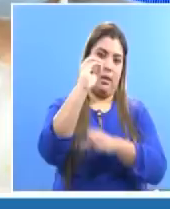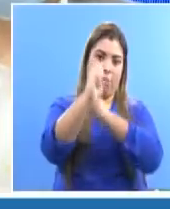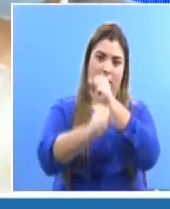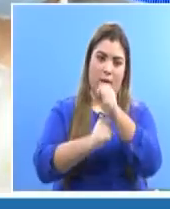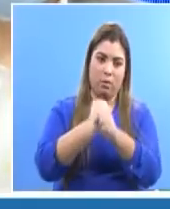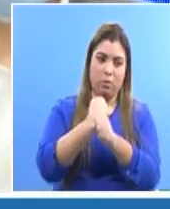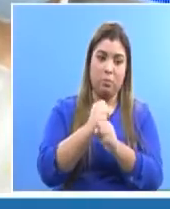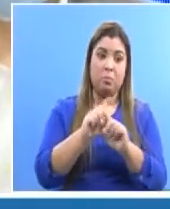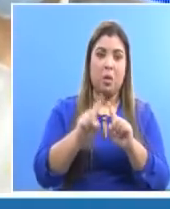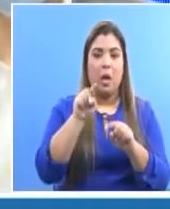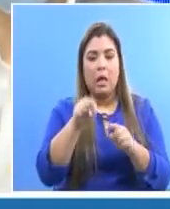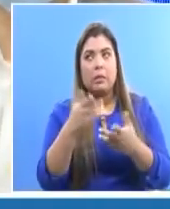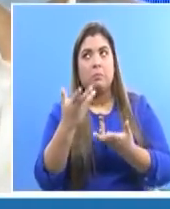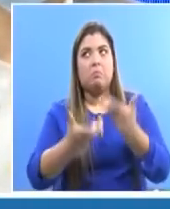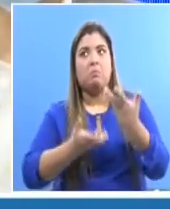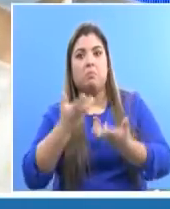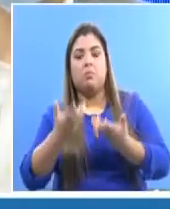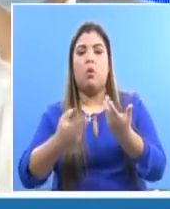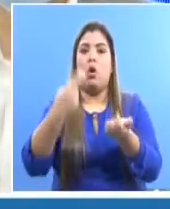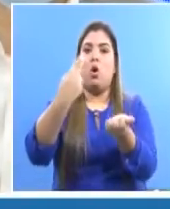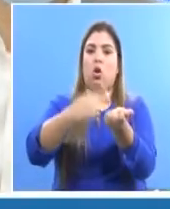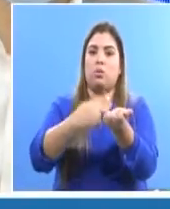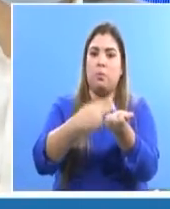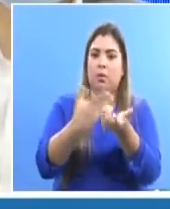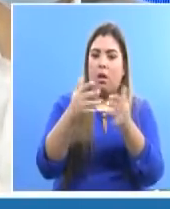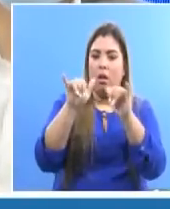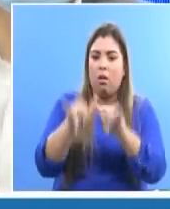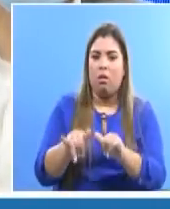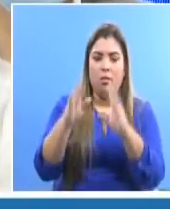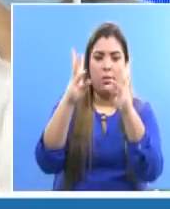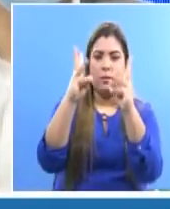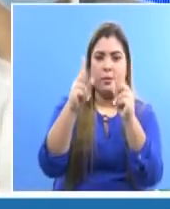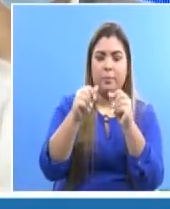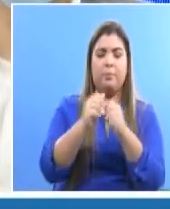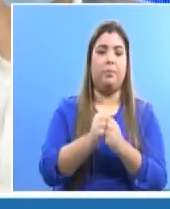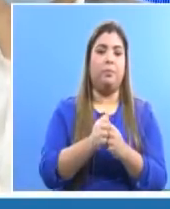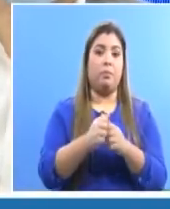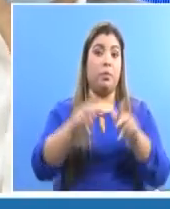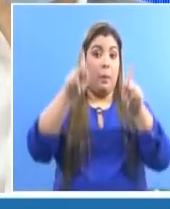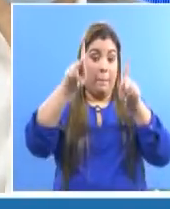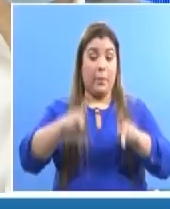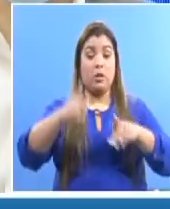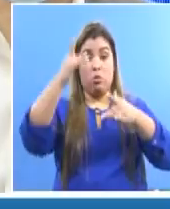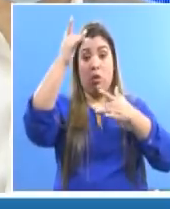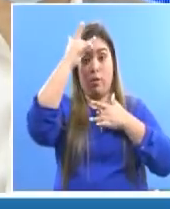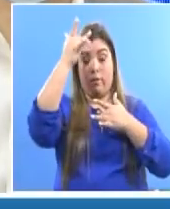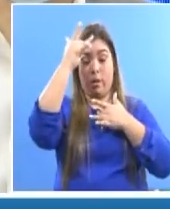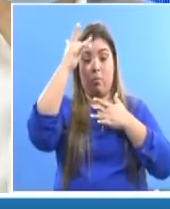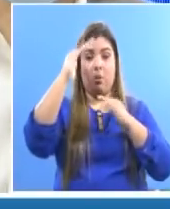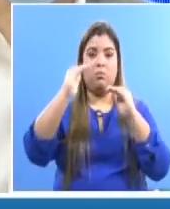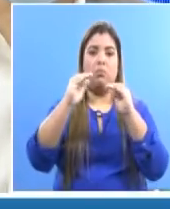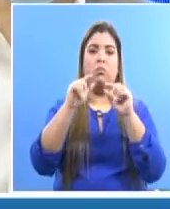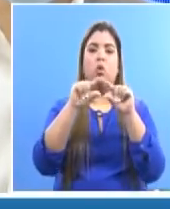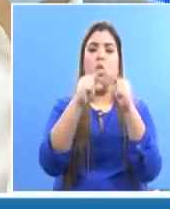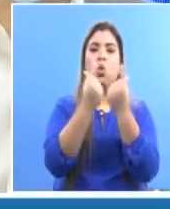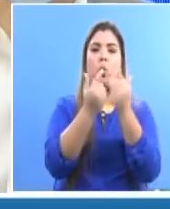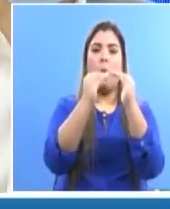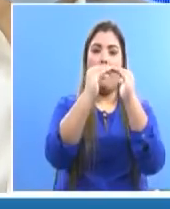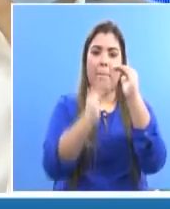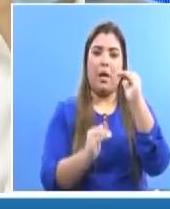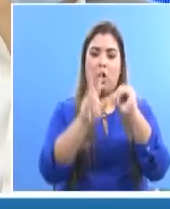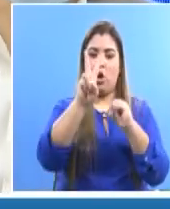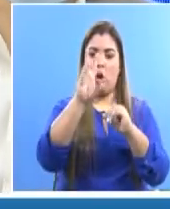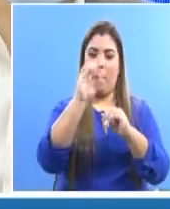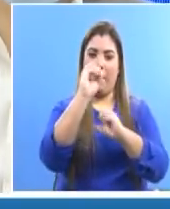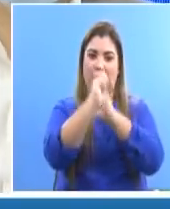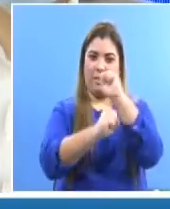es el comportamiento en cuanto a la hospitalización? Del total de casos que se presentan en los menores de 20 años,